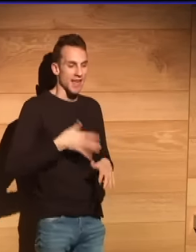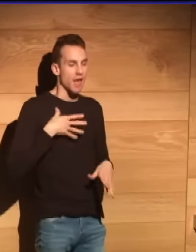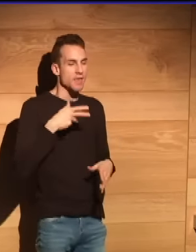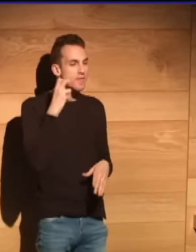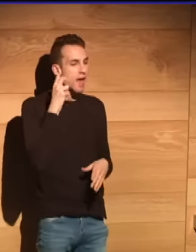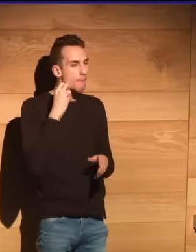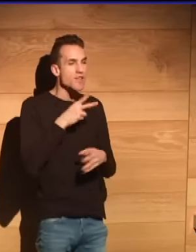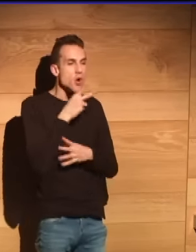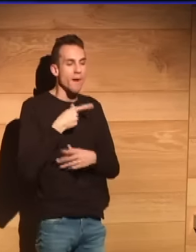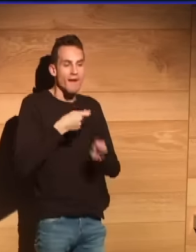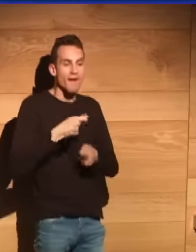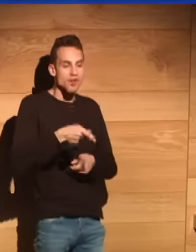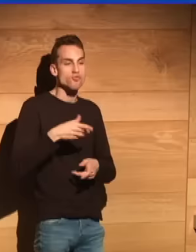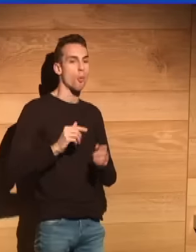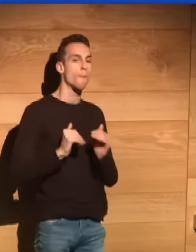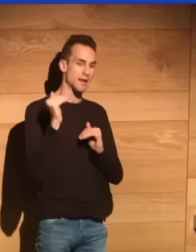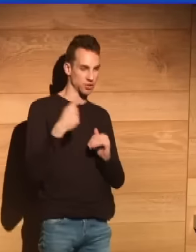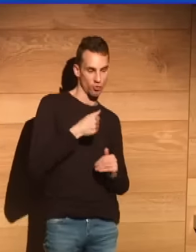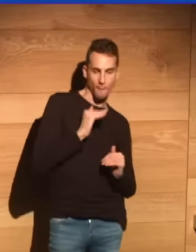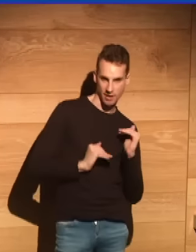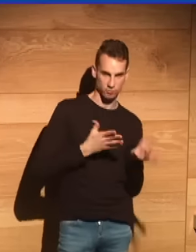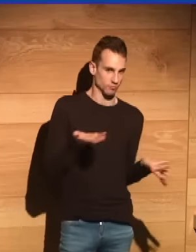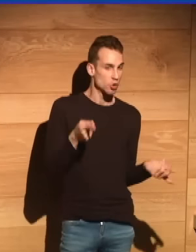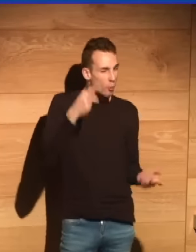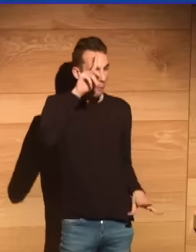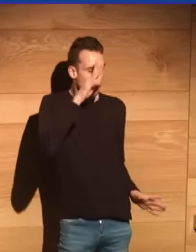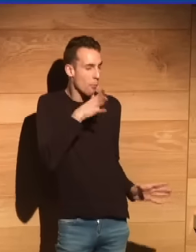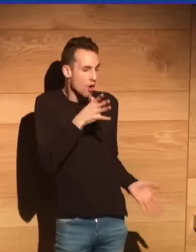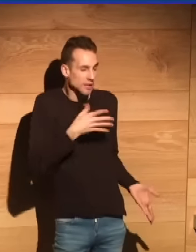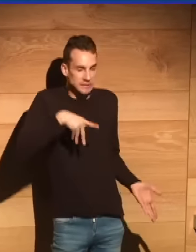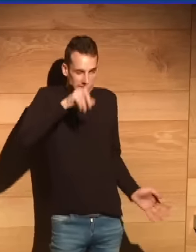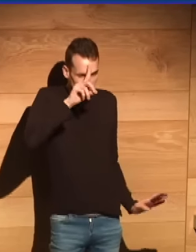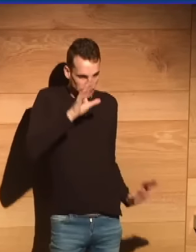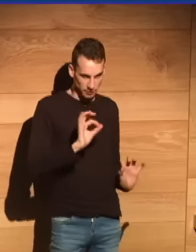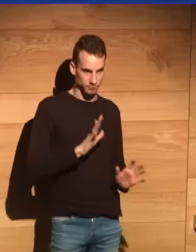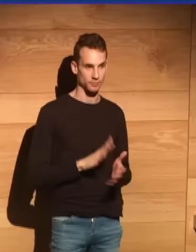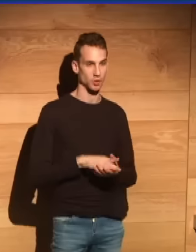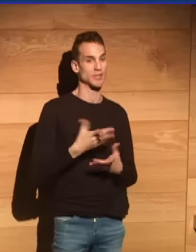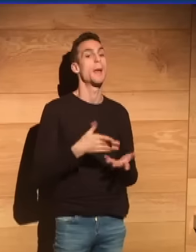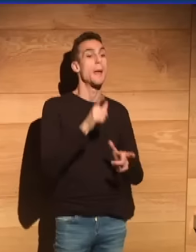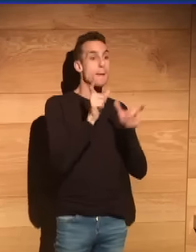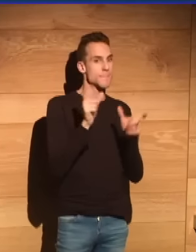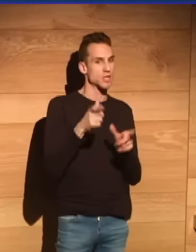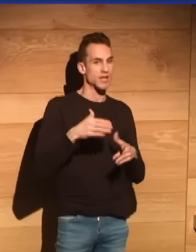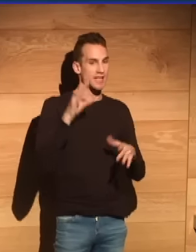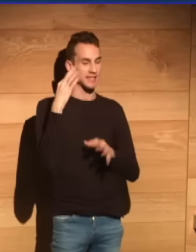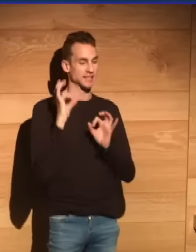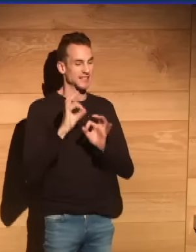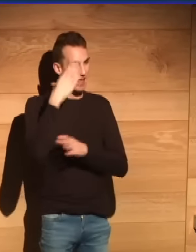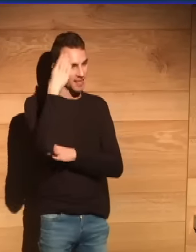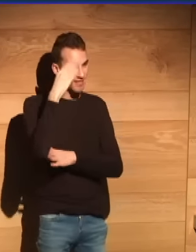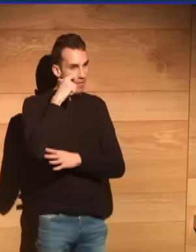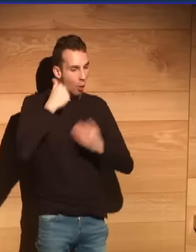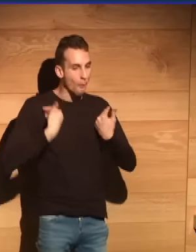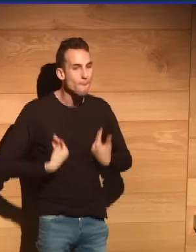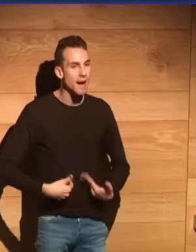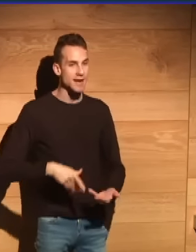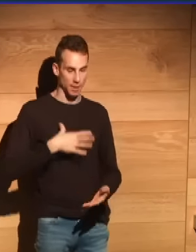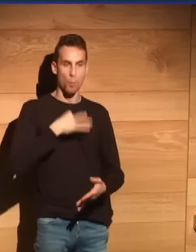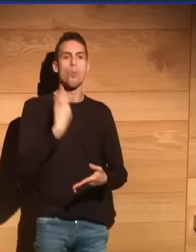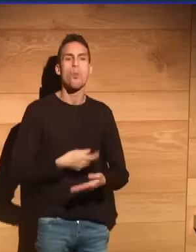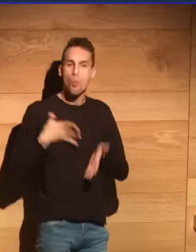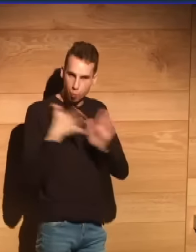dice la probabilidad, pero no te cuenta el porqué. El porqué te lo cuentan las ciencias humanistas, el quien entienda de etnografía, el que entienda de